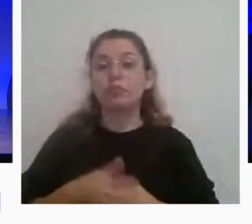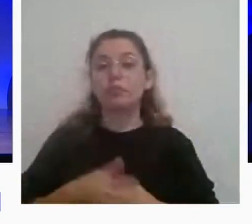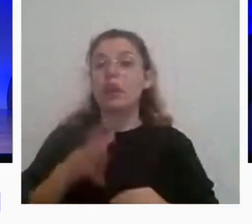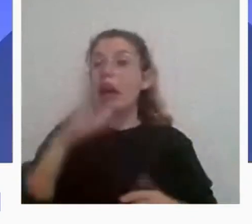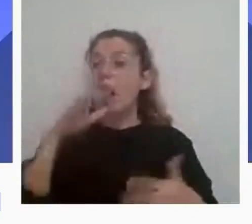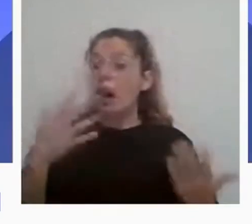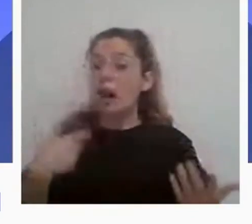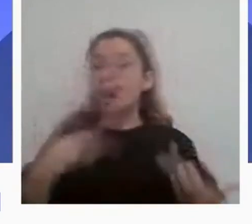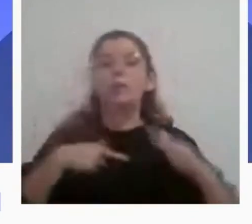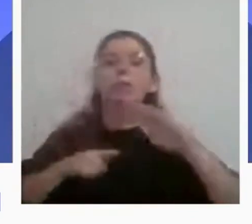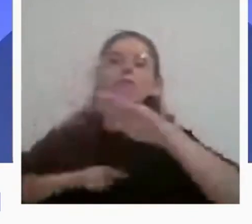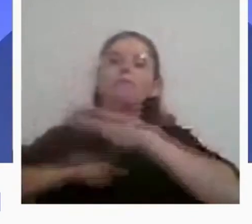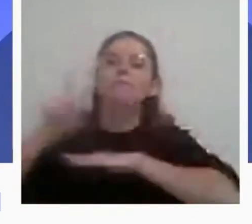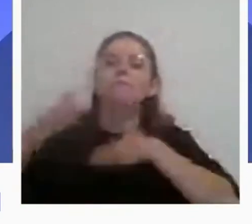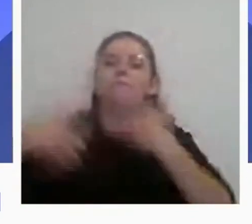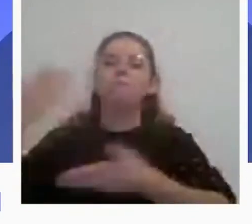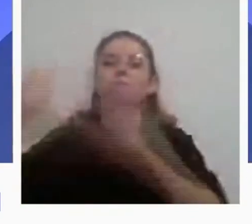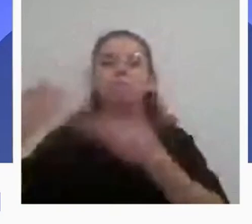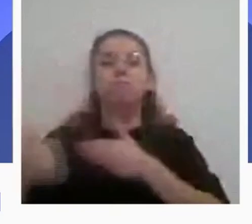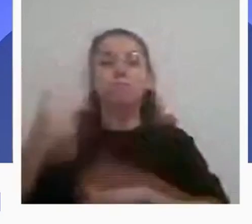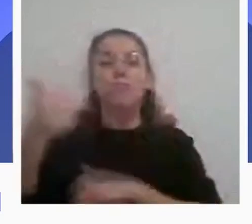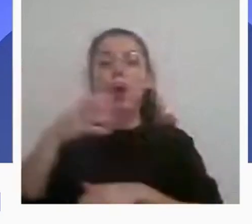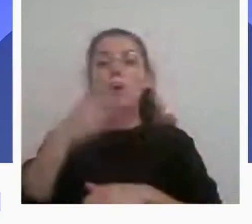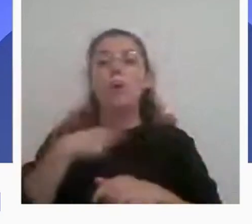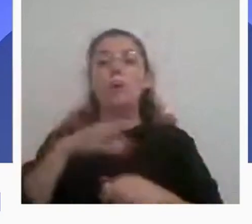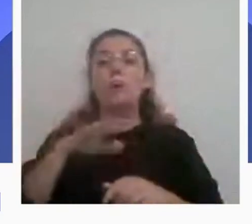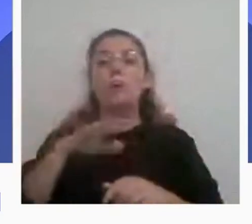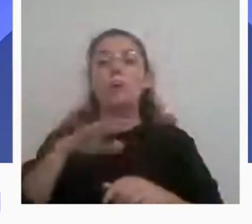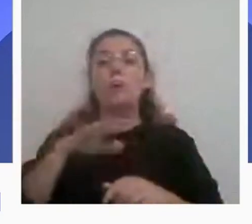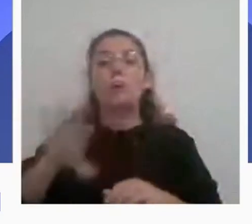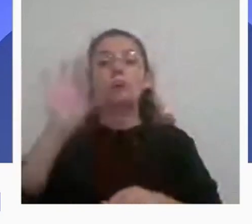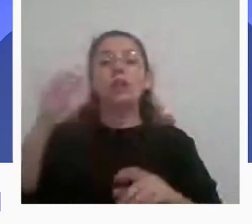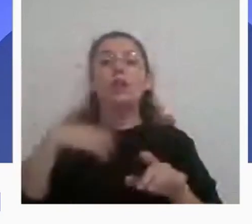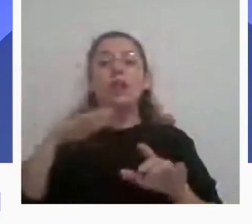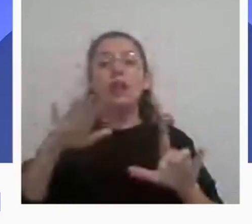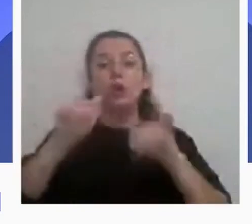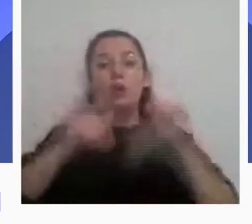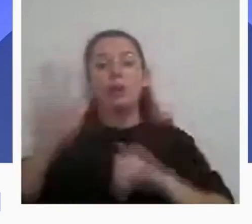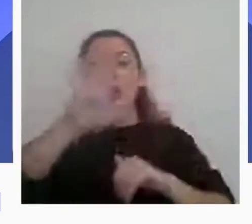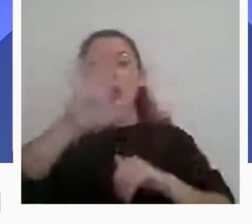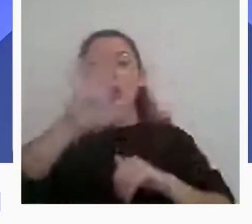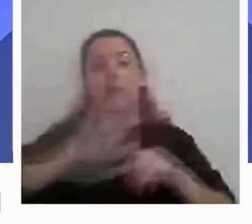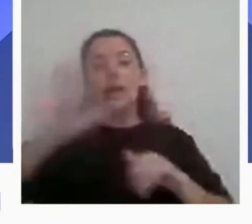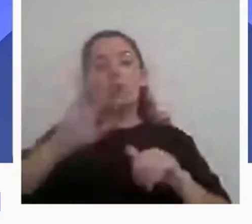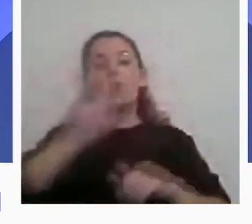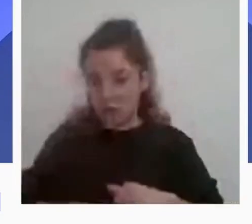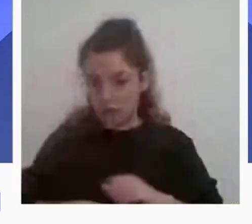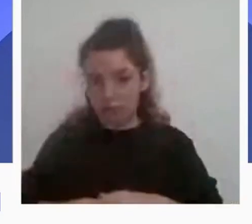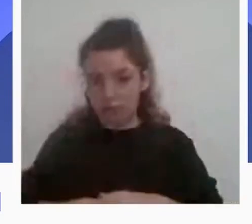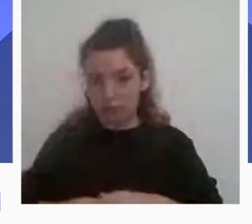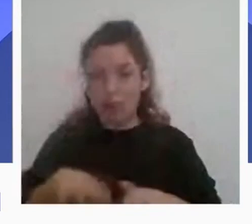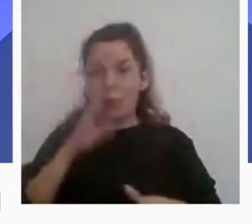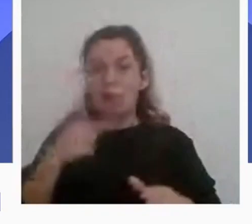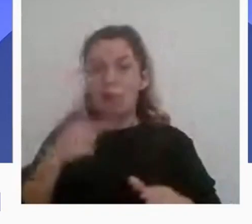su desarrollo, al haber sido seleccionada en la convocatoria nacional 2021 por Lanzadera, que